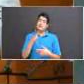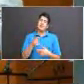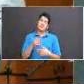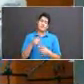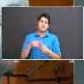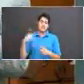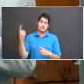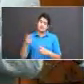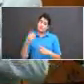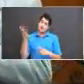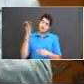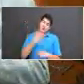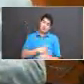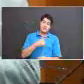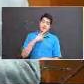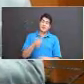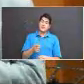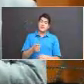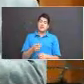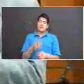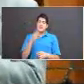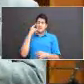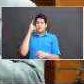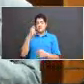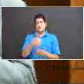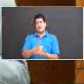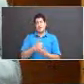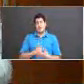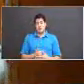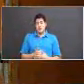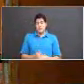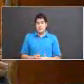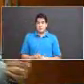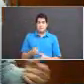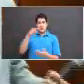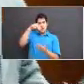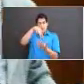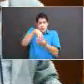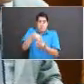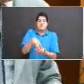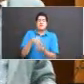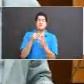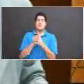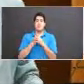favor, Señor, ayúdame. Póngase de pie, por favor.